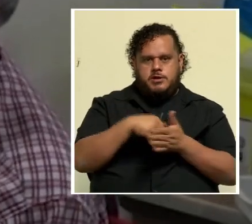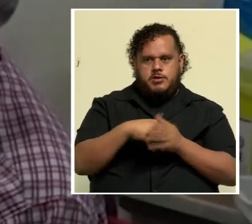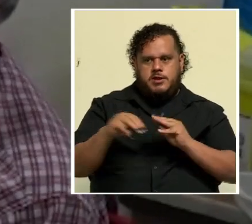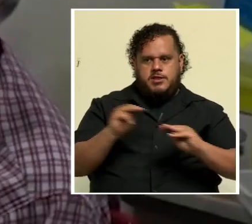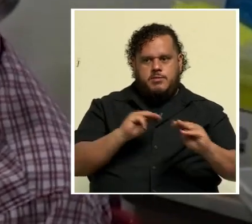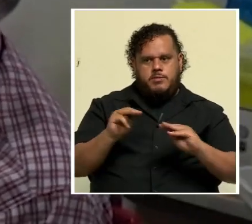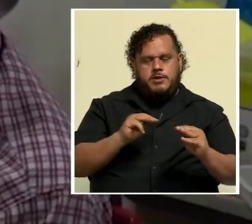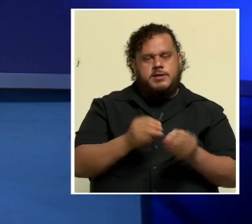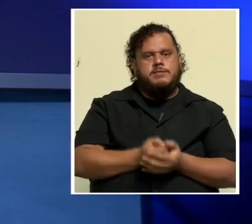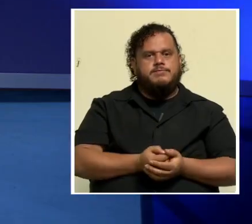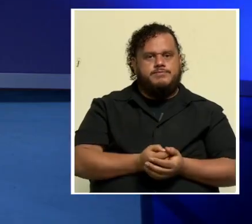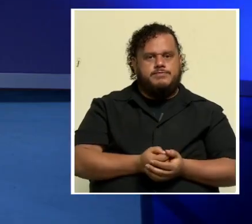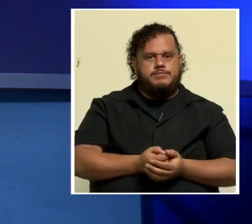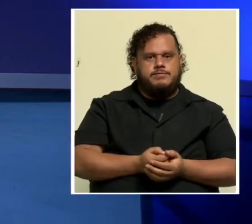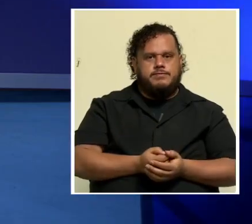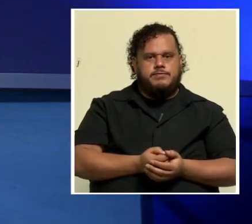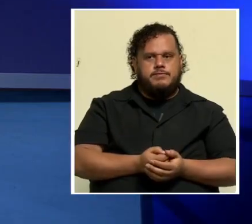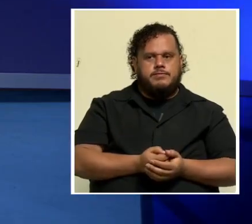movilidad.